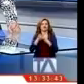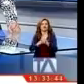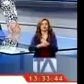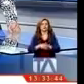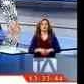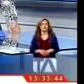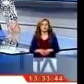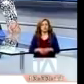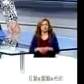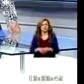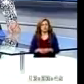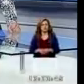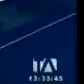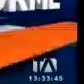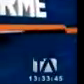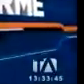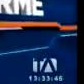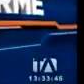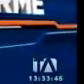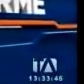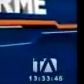Andrea Samaniego informa.